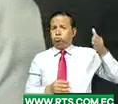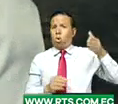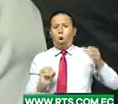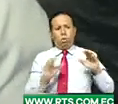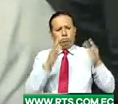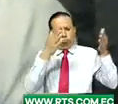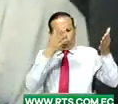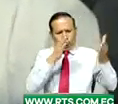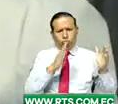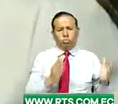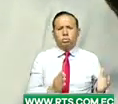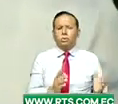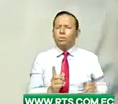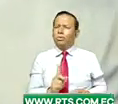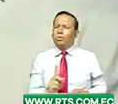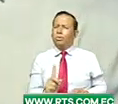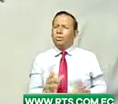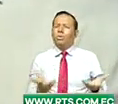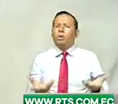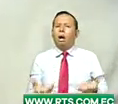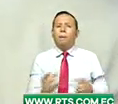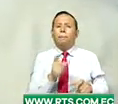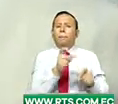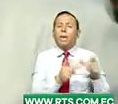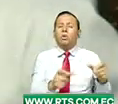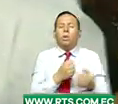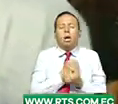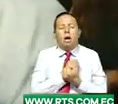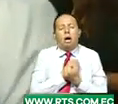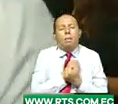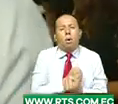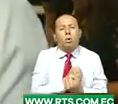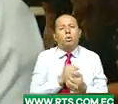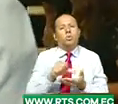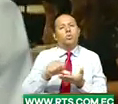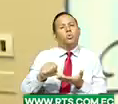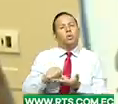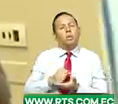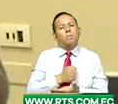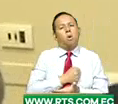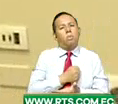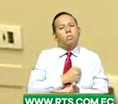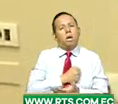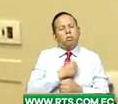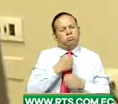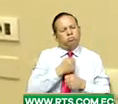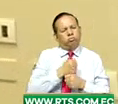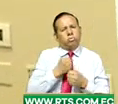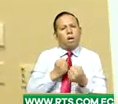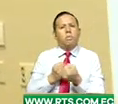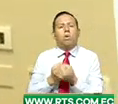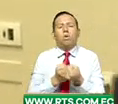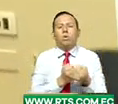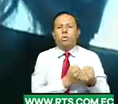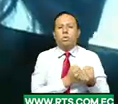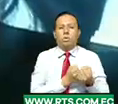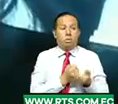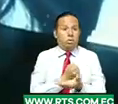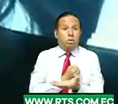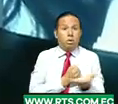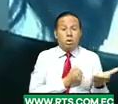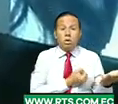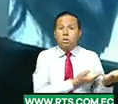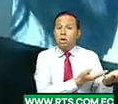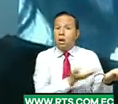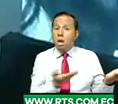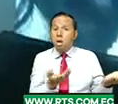tiene. Reina es la que más ama su ciudad y trabaja día y noche por servirla. En ese sentido, las aspirantes fueron voluntarias